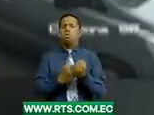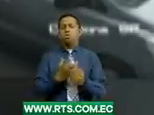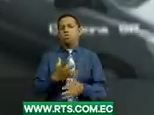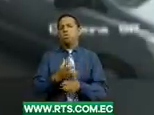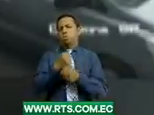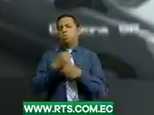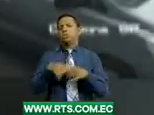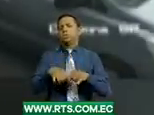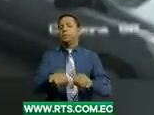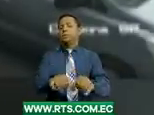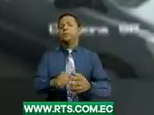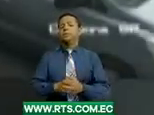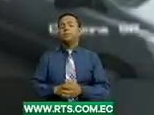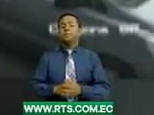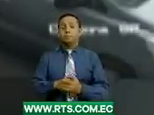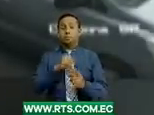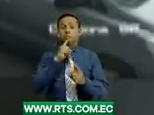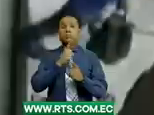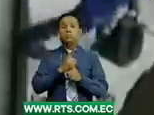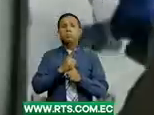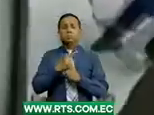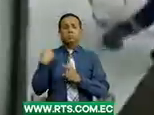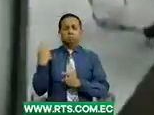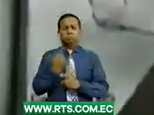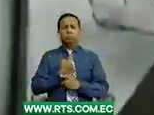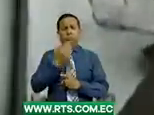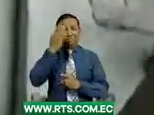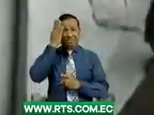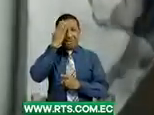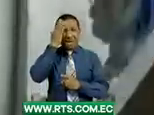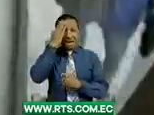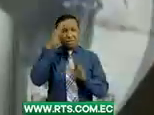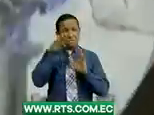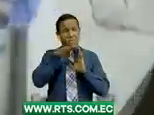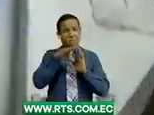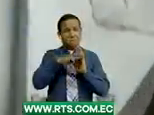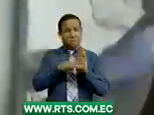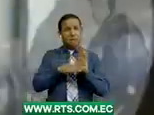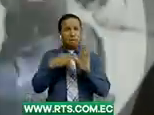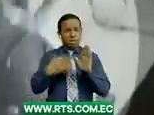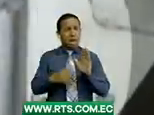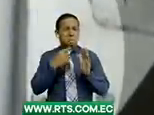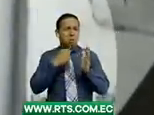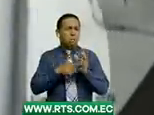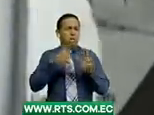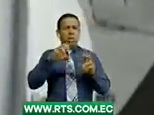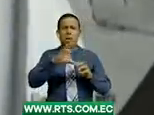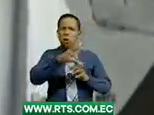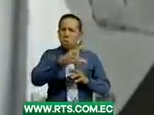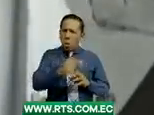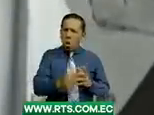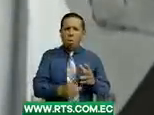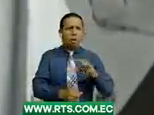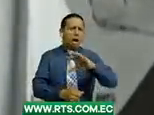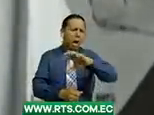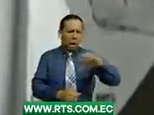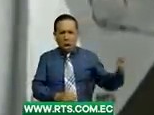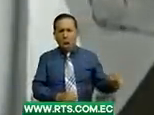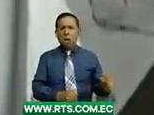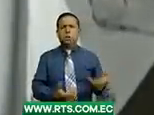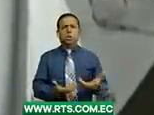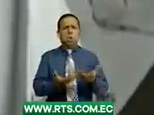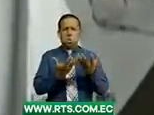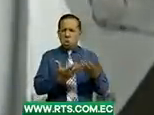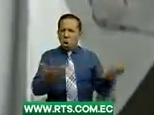eventos cotidianos, que las directrices están dadas para atacar el robo a mano armada, a ranches, vulnerabilidades urbanas que se han vuelto comunes, pero